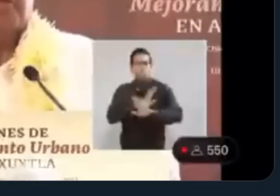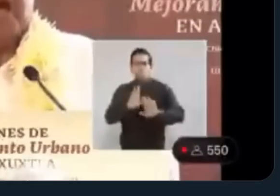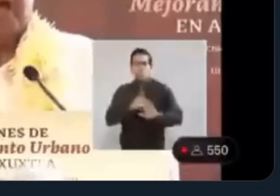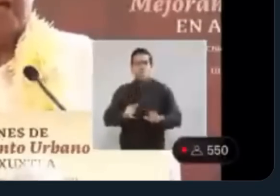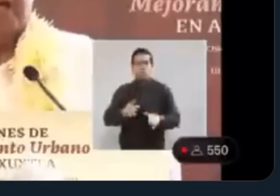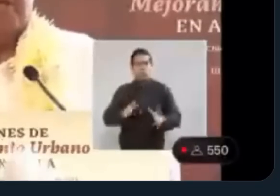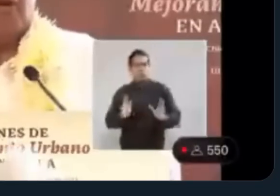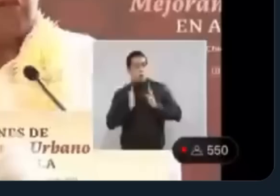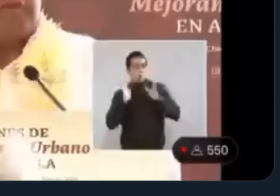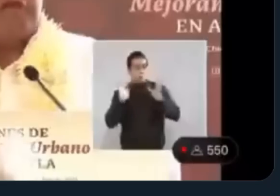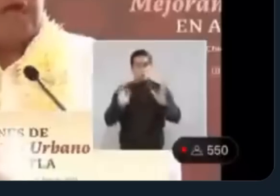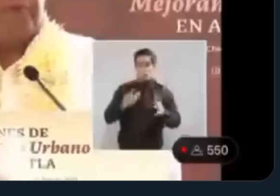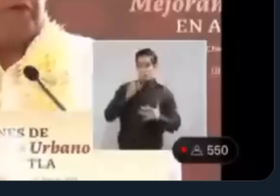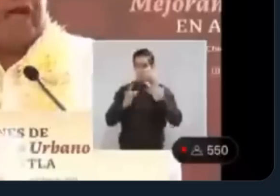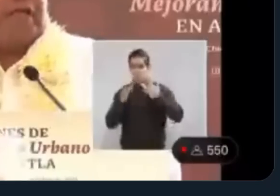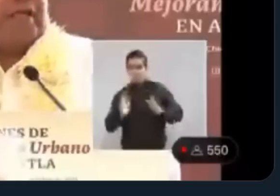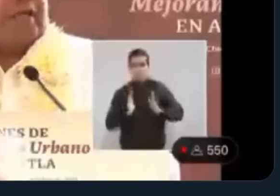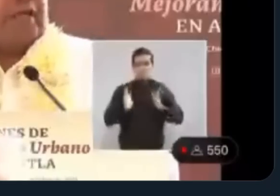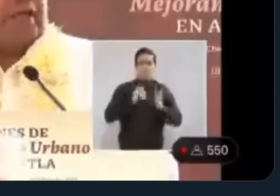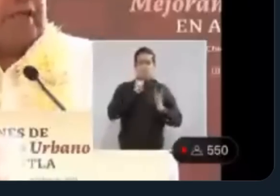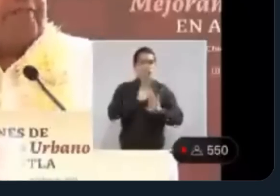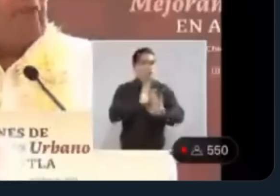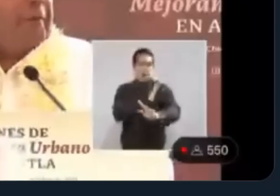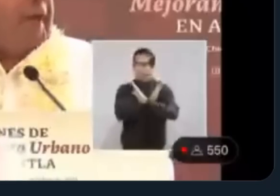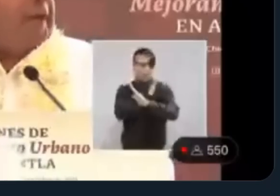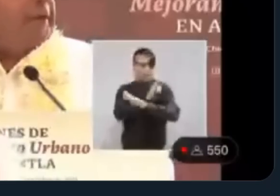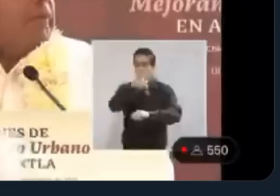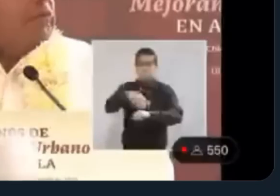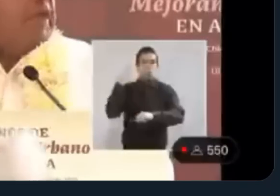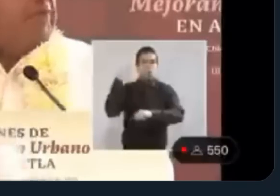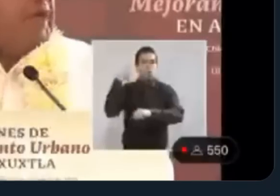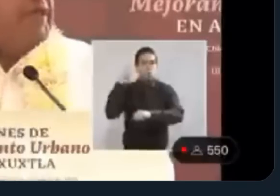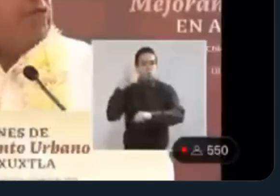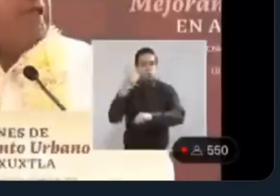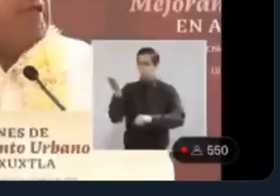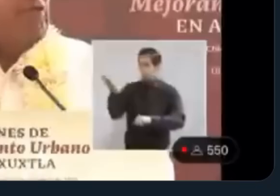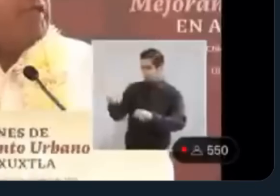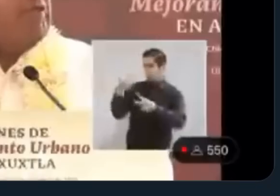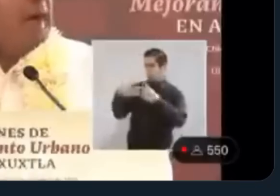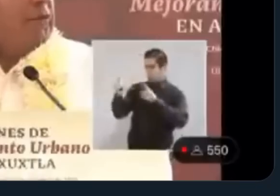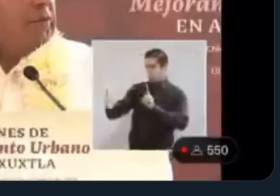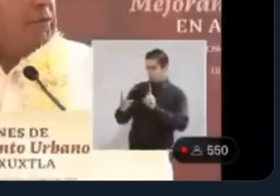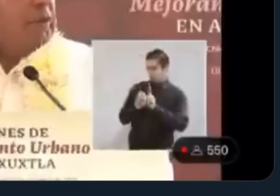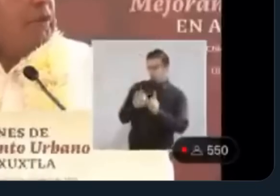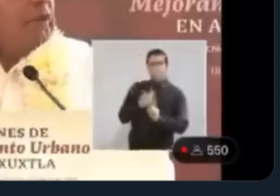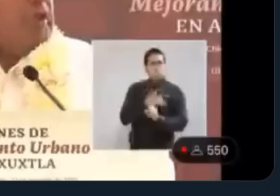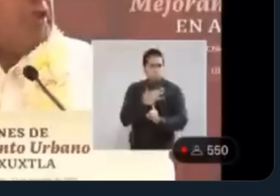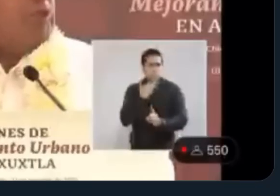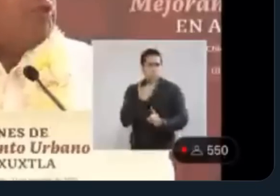les contesta a los maestros de la CENTE o el CENTE. Vamos a escuchar al gobernador.